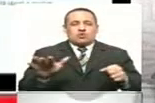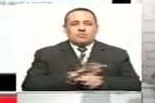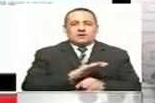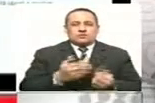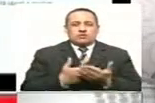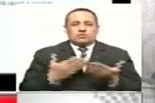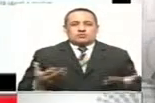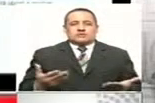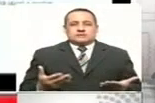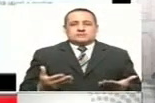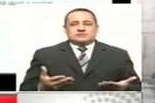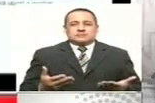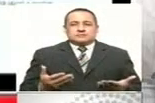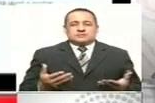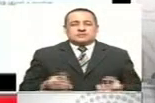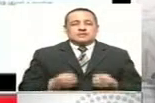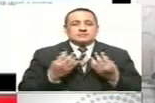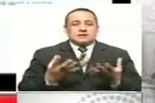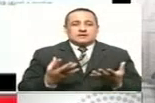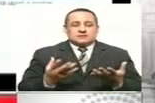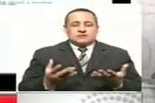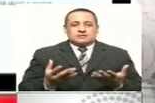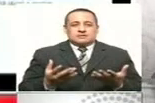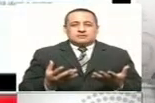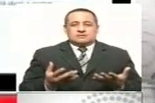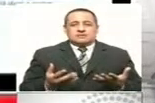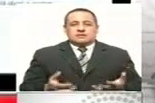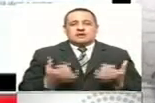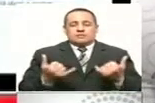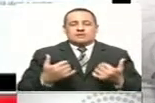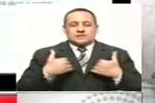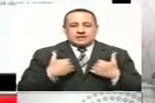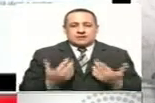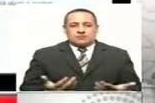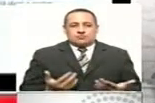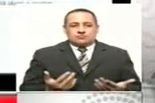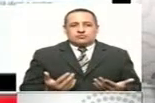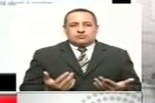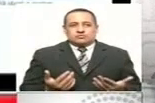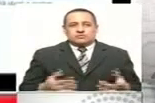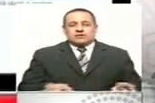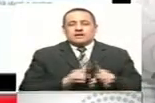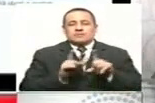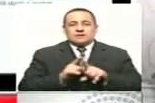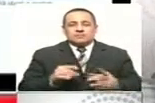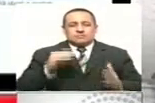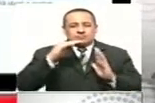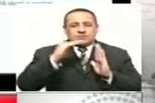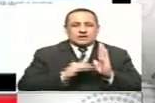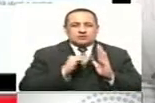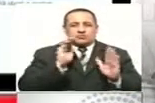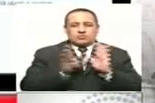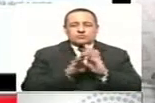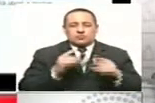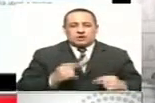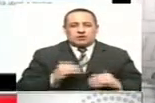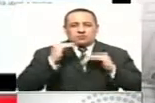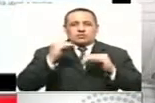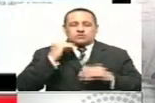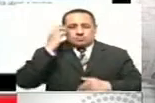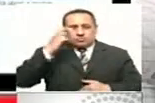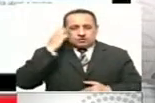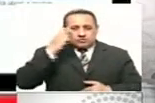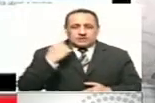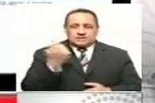recursos y bueno, que tengamos por lo menos un alineamiento con los objetivos